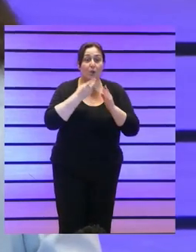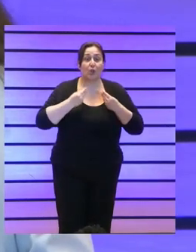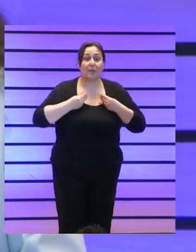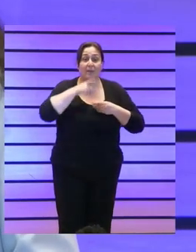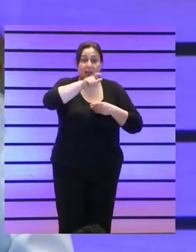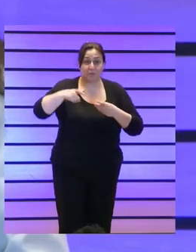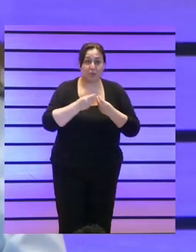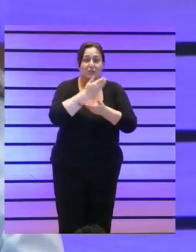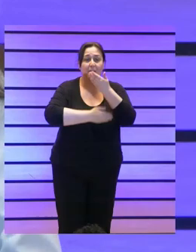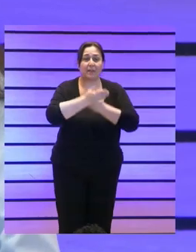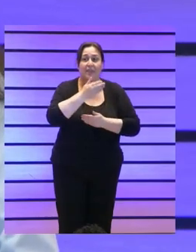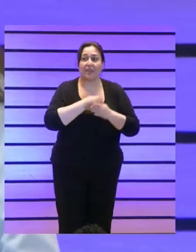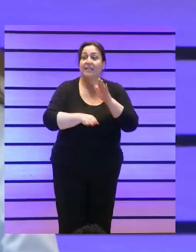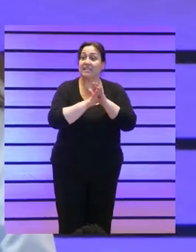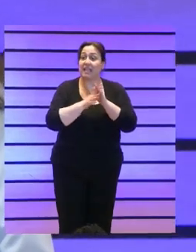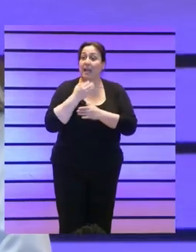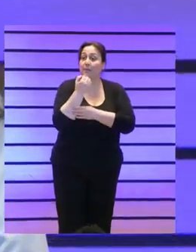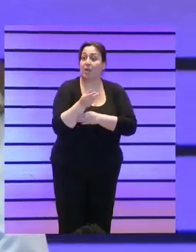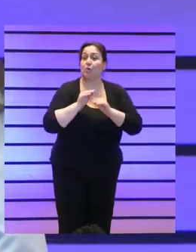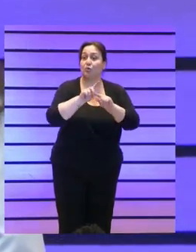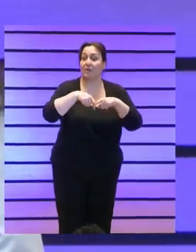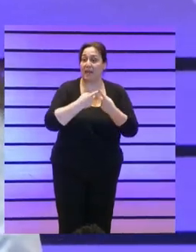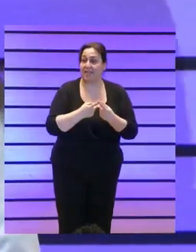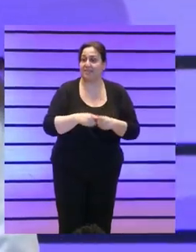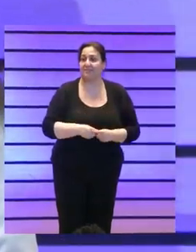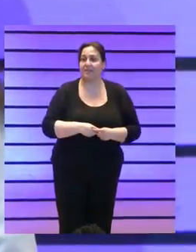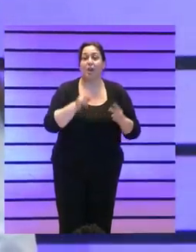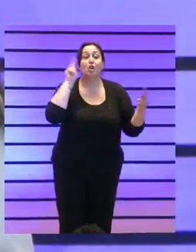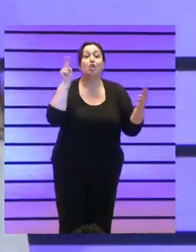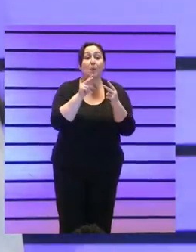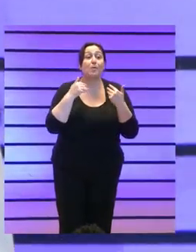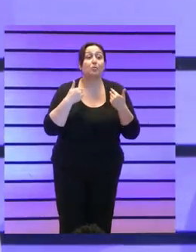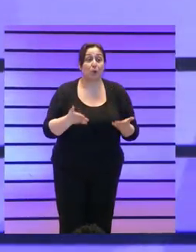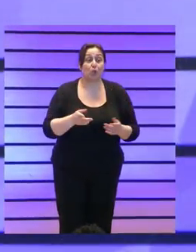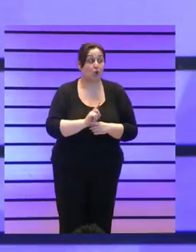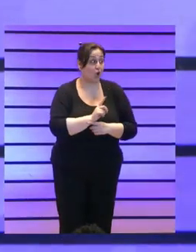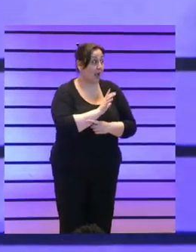las personas con discapacidad y seguir apoyando a sus familias. Nos vemos pronto,